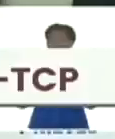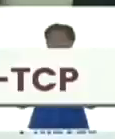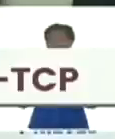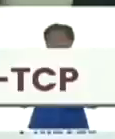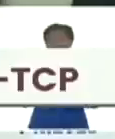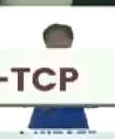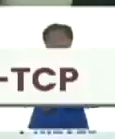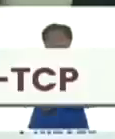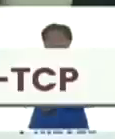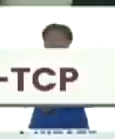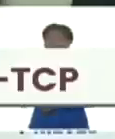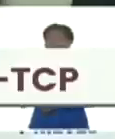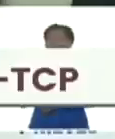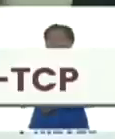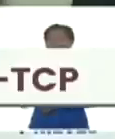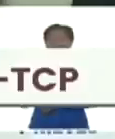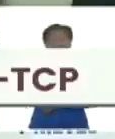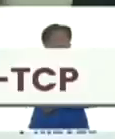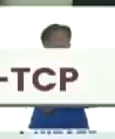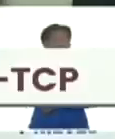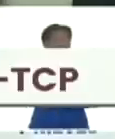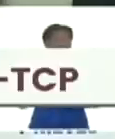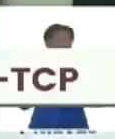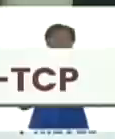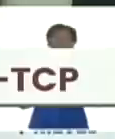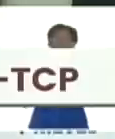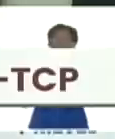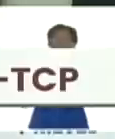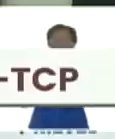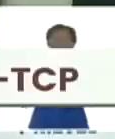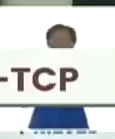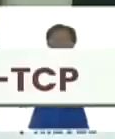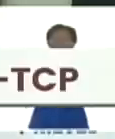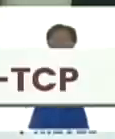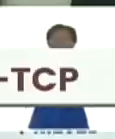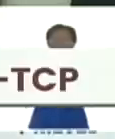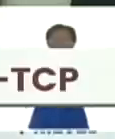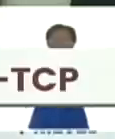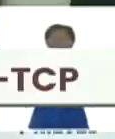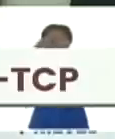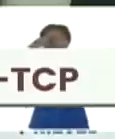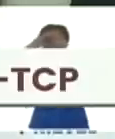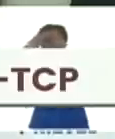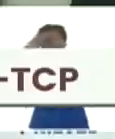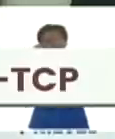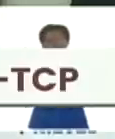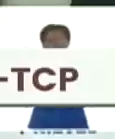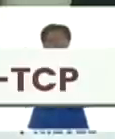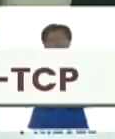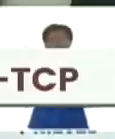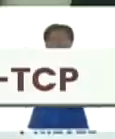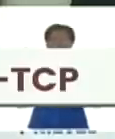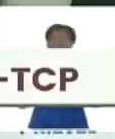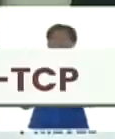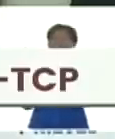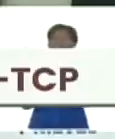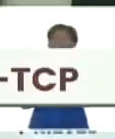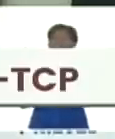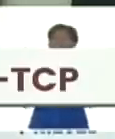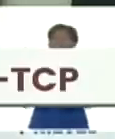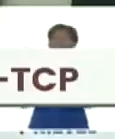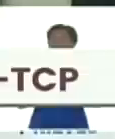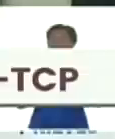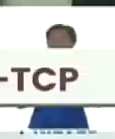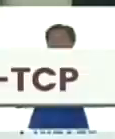expresamos nuestro apoyo a los principios que son la base del fortalecimiento de nuestro hemisferio.